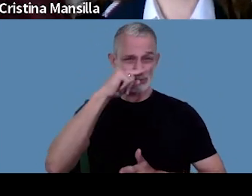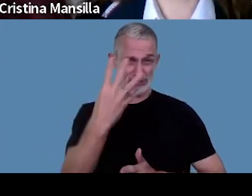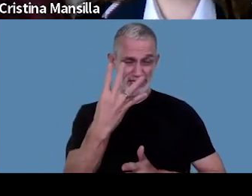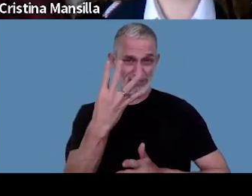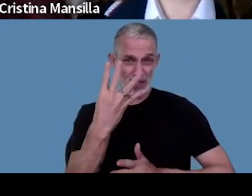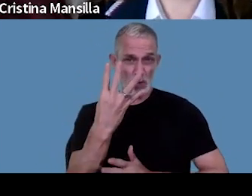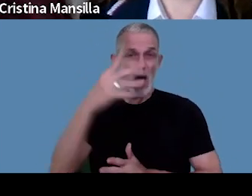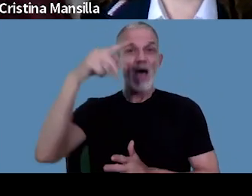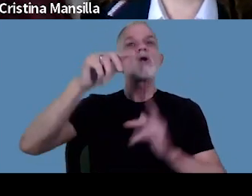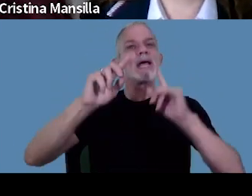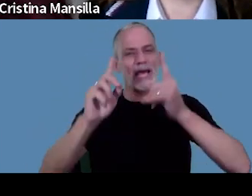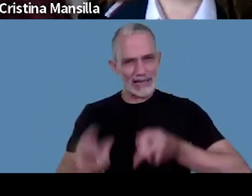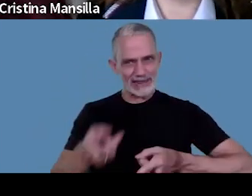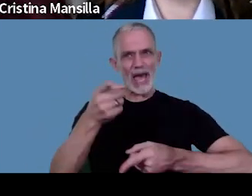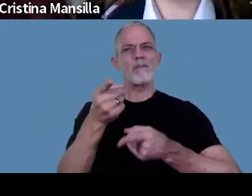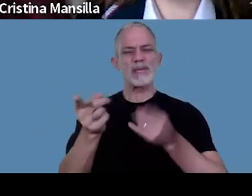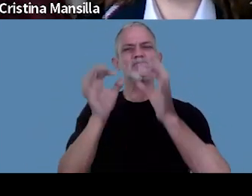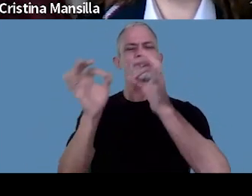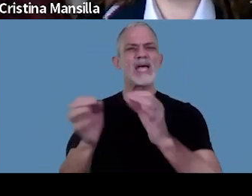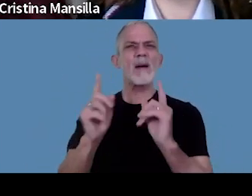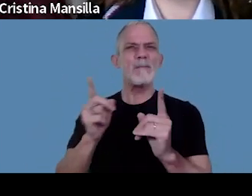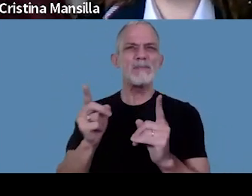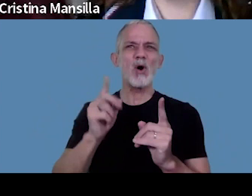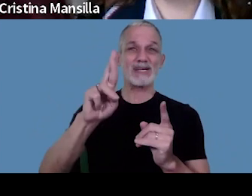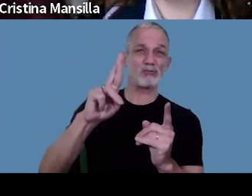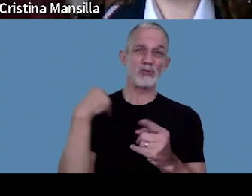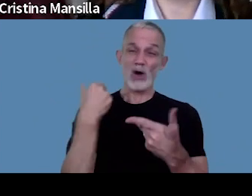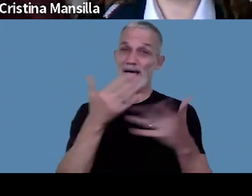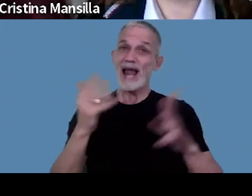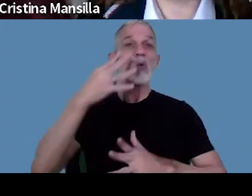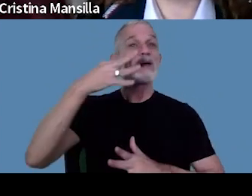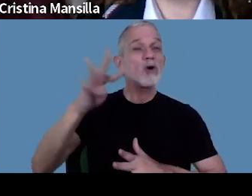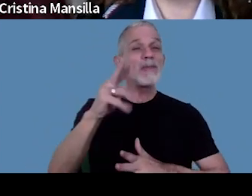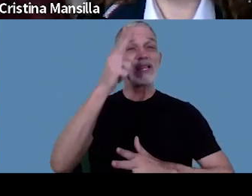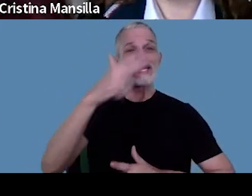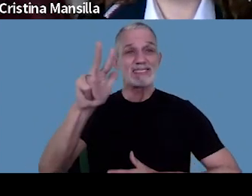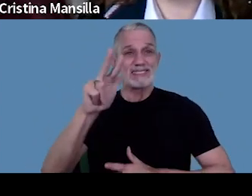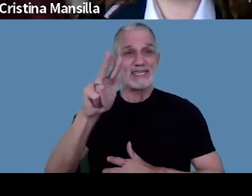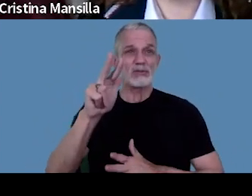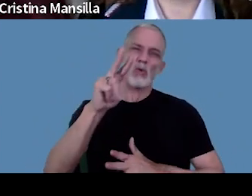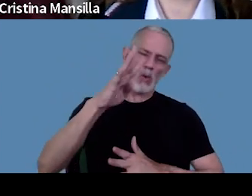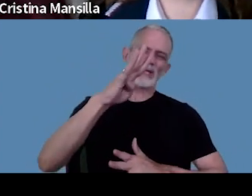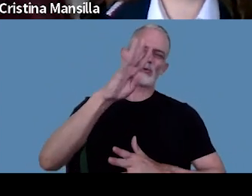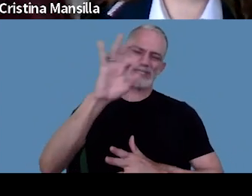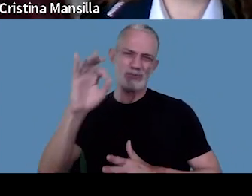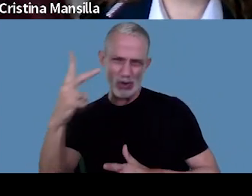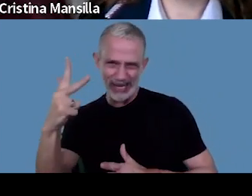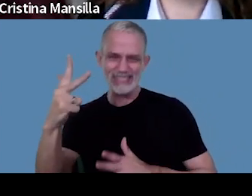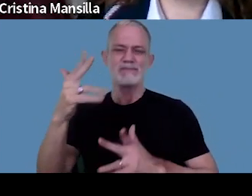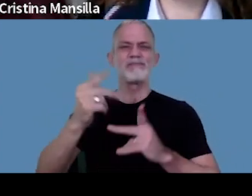que también va a alcanzar a la resolución general 4.003, que determina la forma